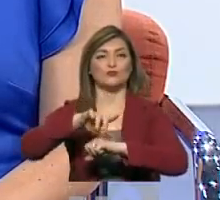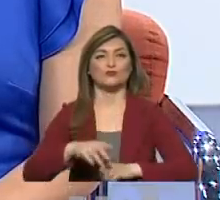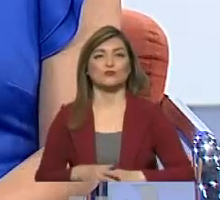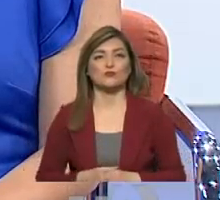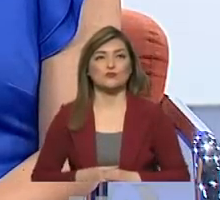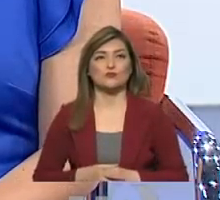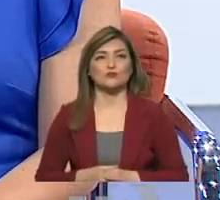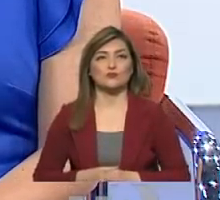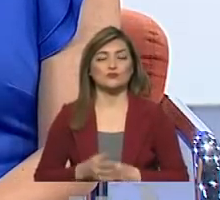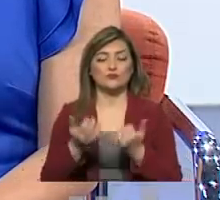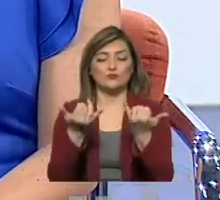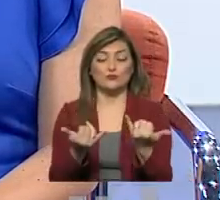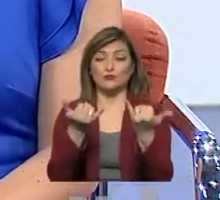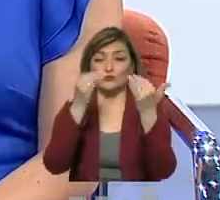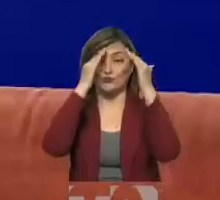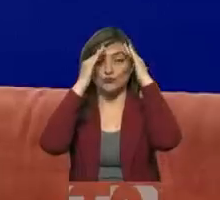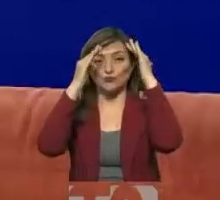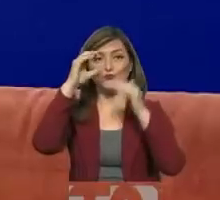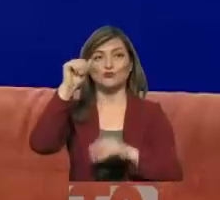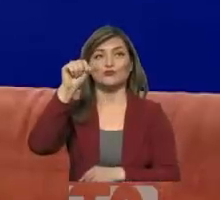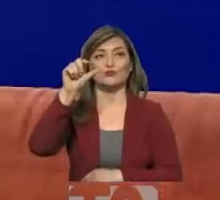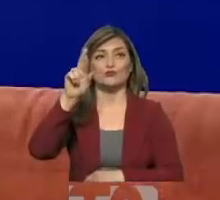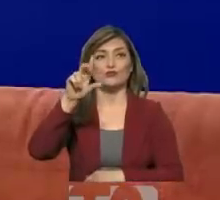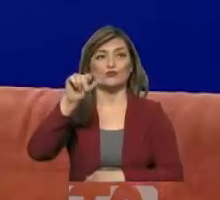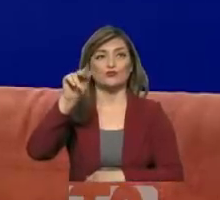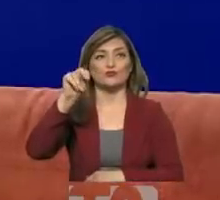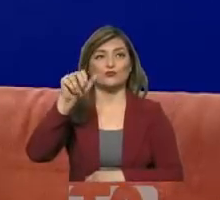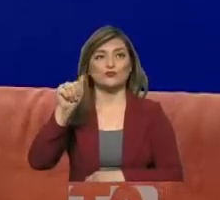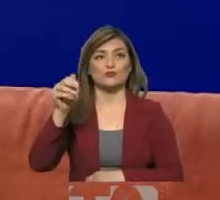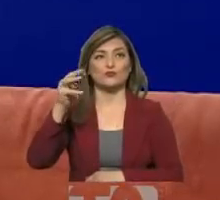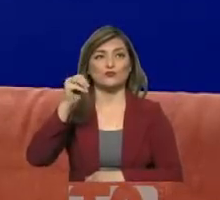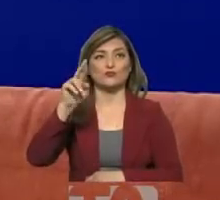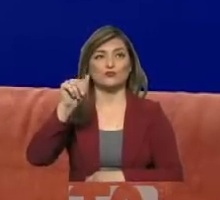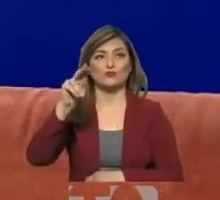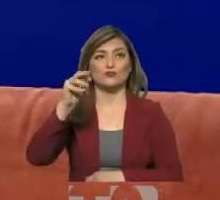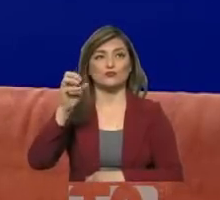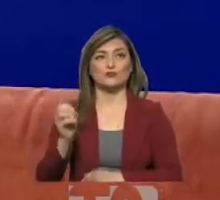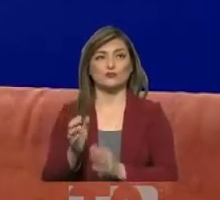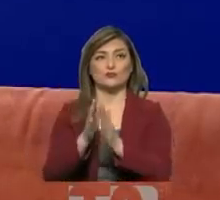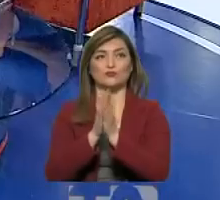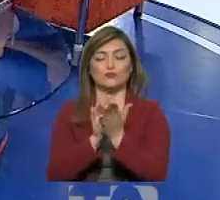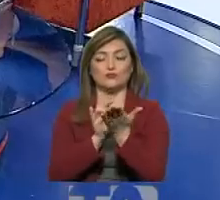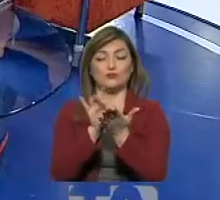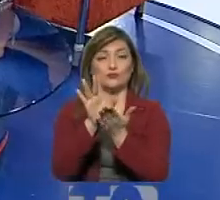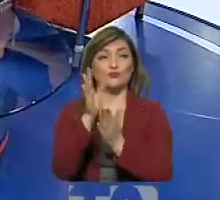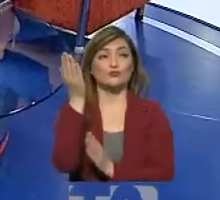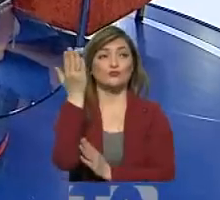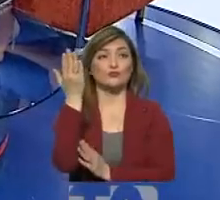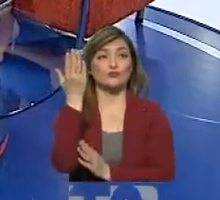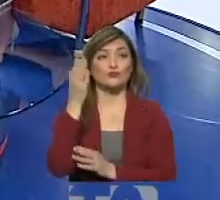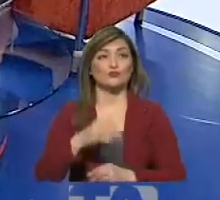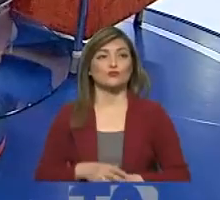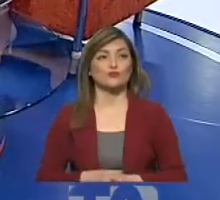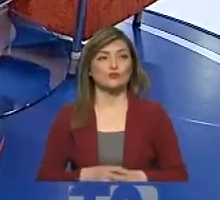7:47 a.m. y a esta hora saludamos a Carolina Moreno, interpelante del pedido de remoción del alcalde Jorge Yunda, una vez que el